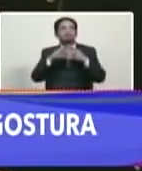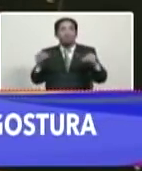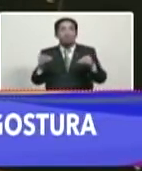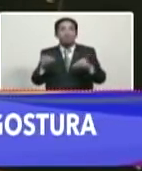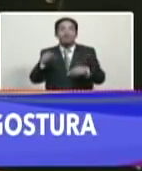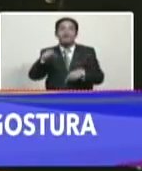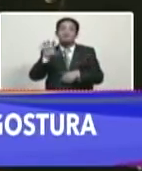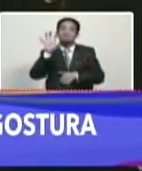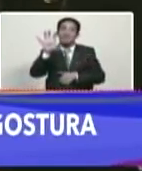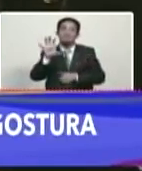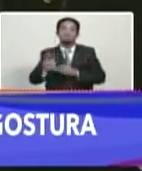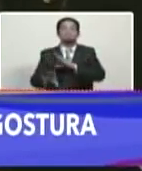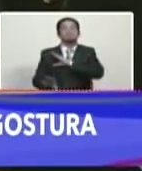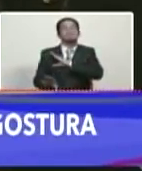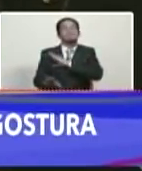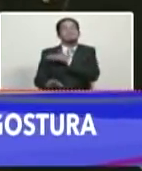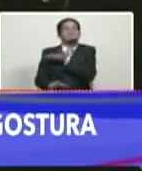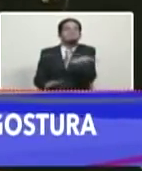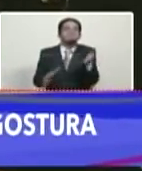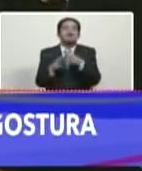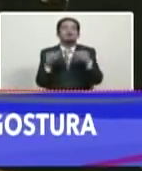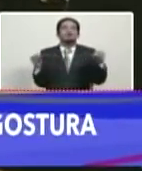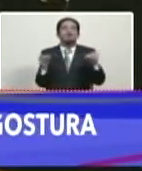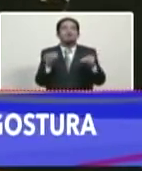a todos y a todas.